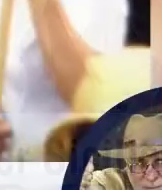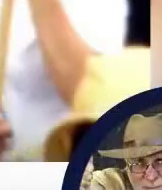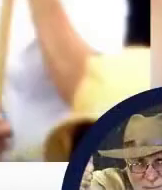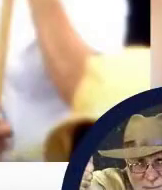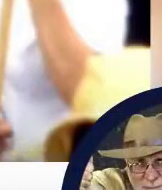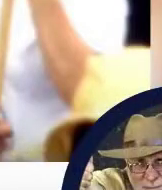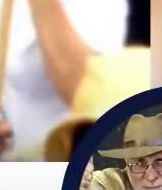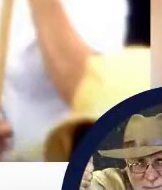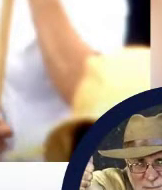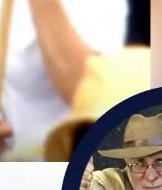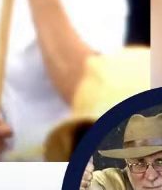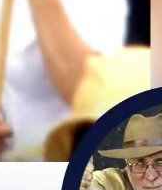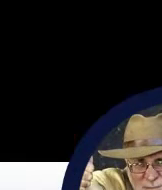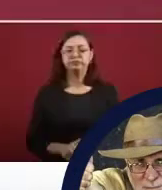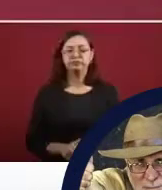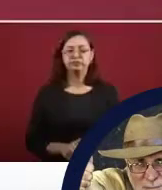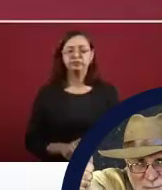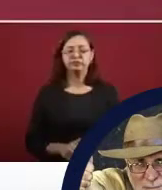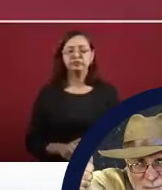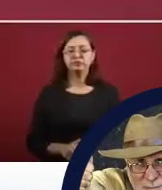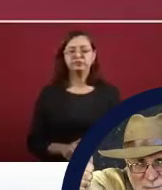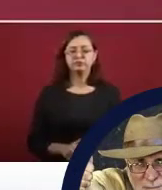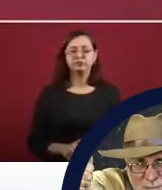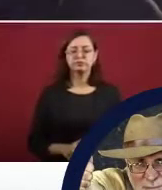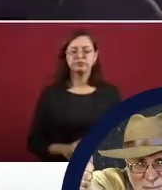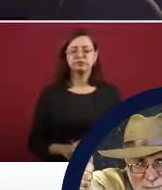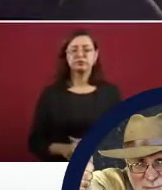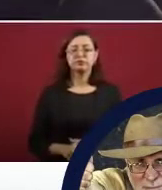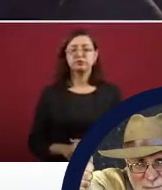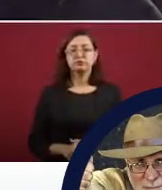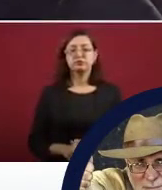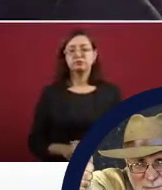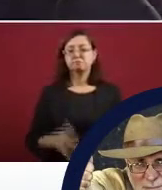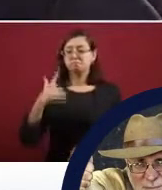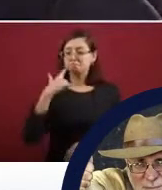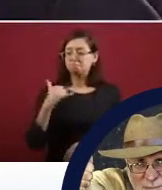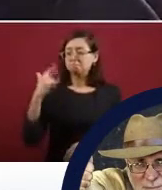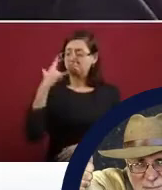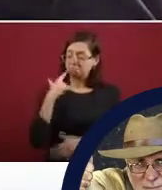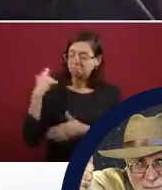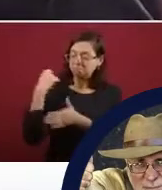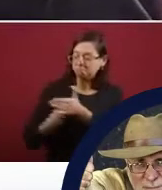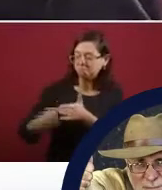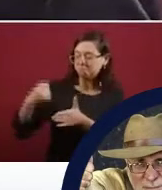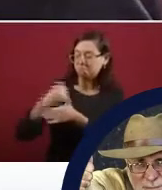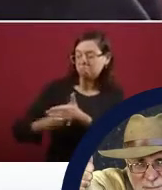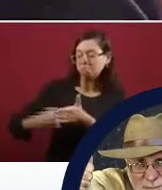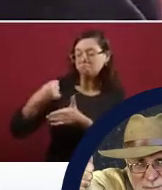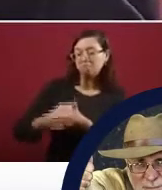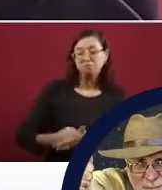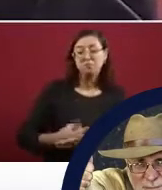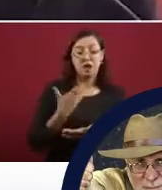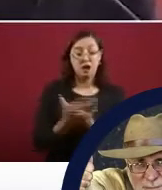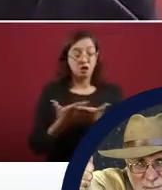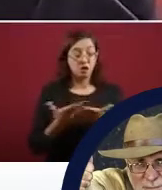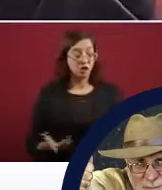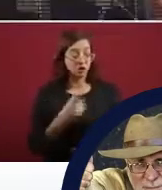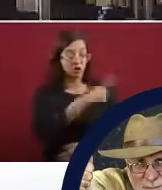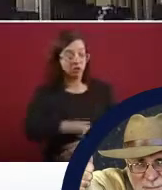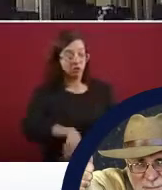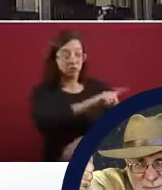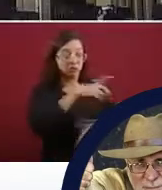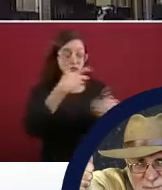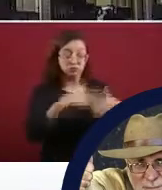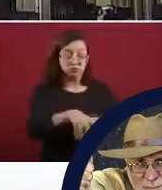ni siquiera estrategia de seguridad, ¿no? La ha reducido a abrazos, balazos y todos los elementos para construir esa estrategia que tendrían que tener